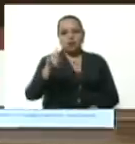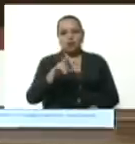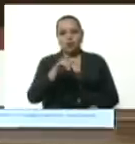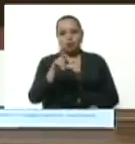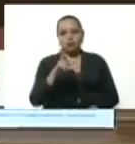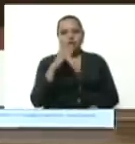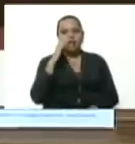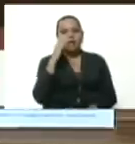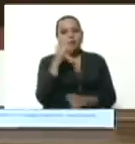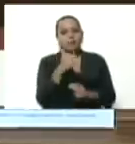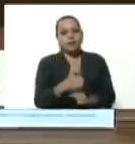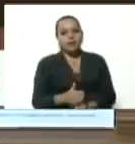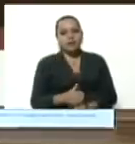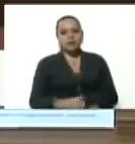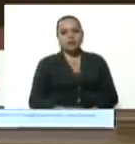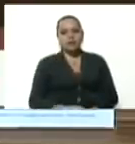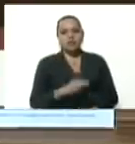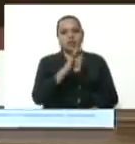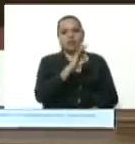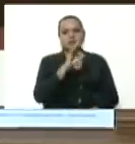se estima